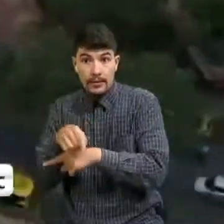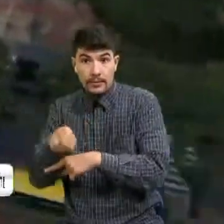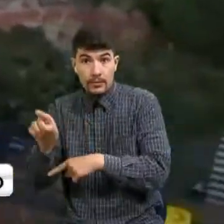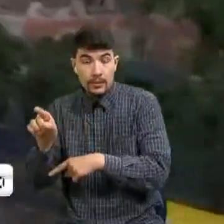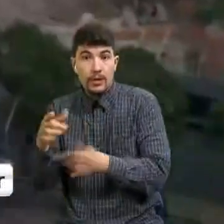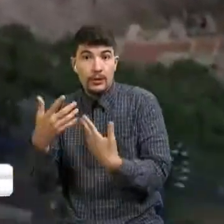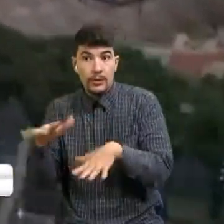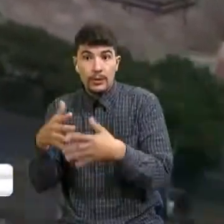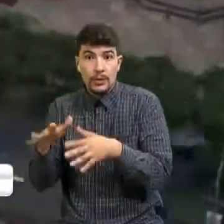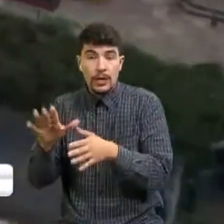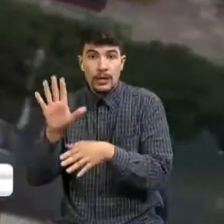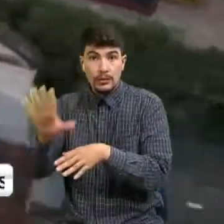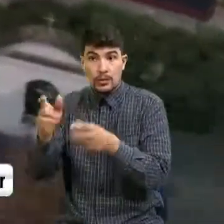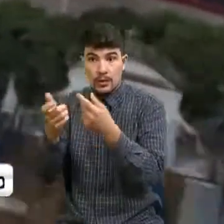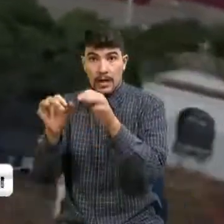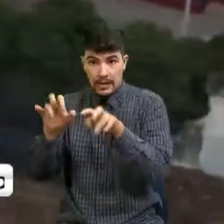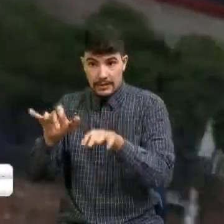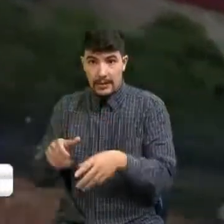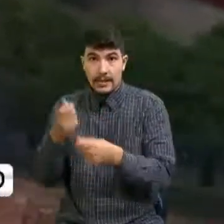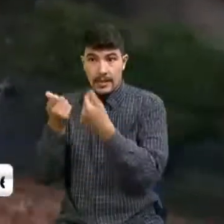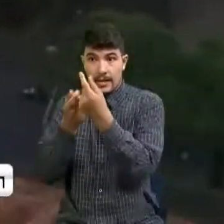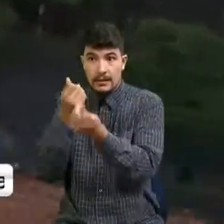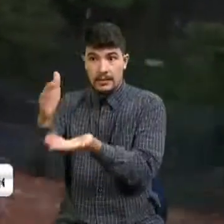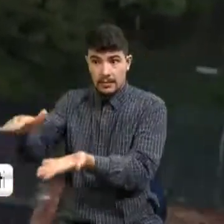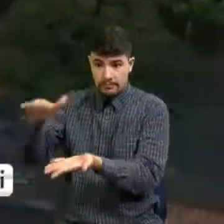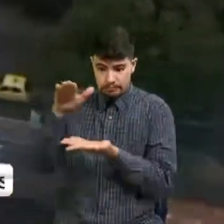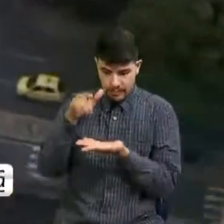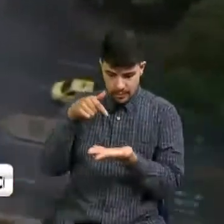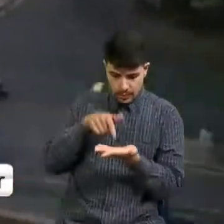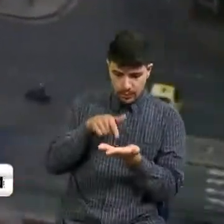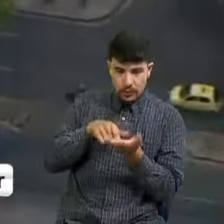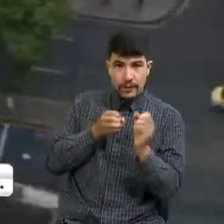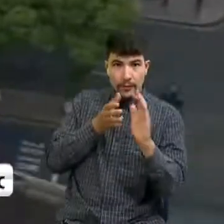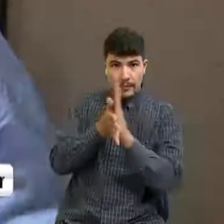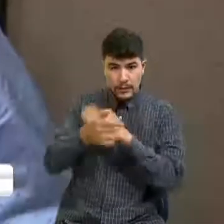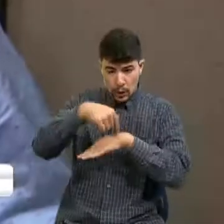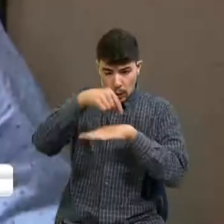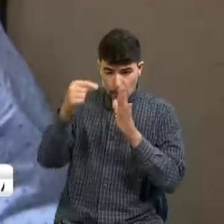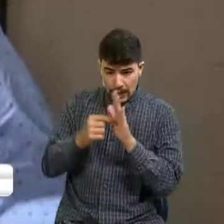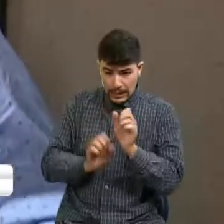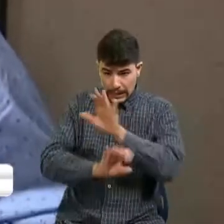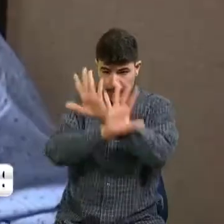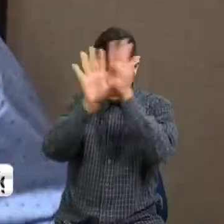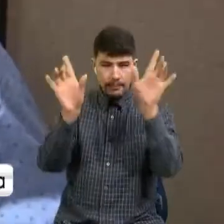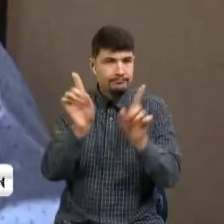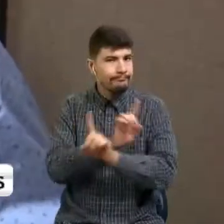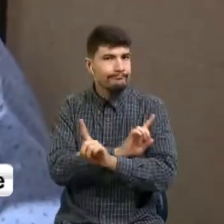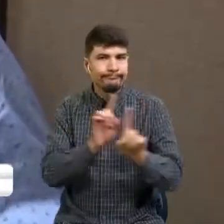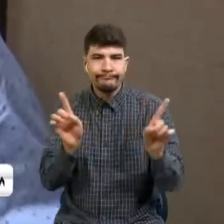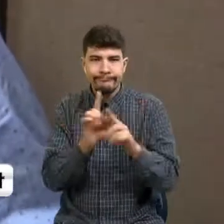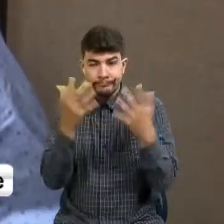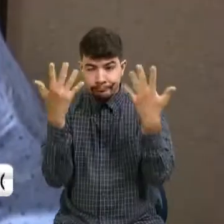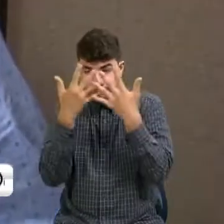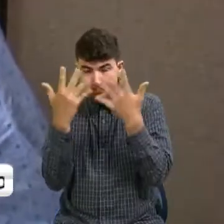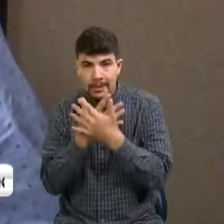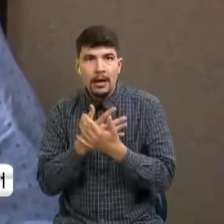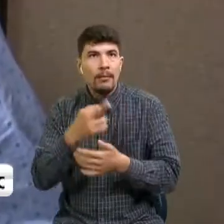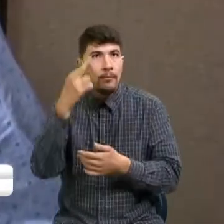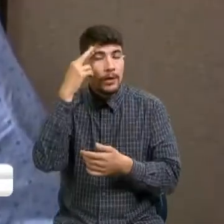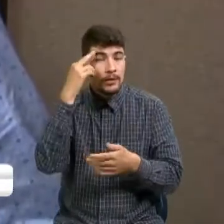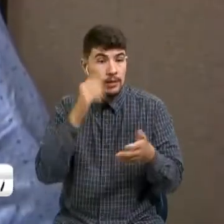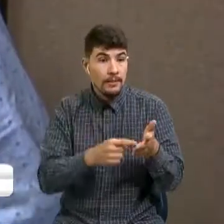información suministrada por la administración municipal no es completa y clara es por primera vez que el municipio